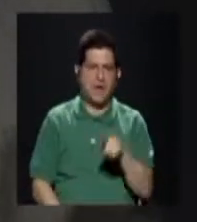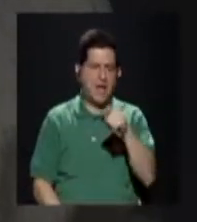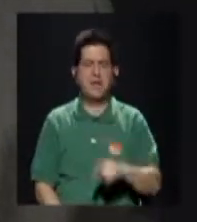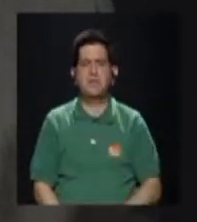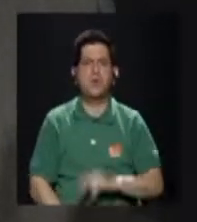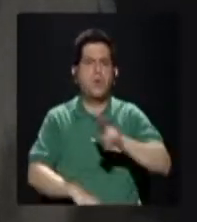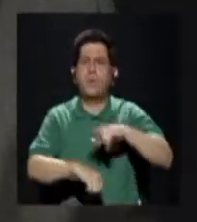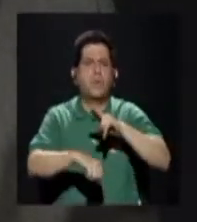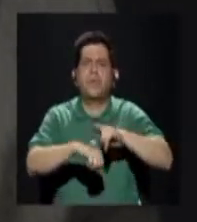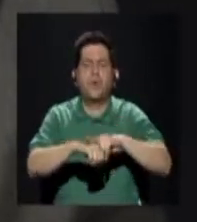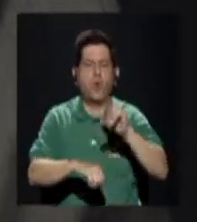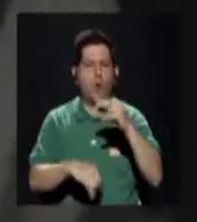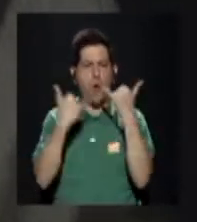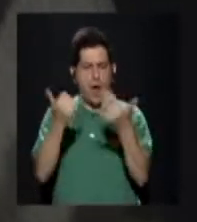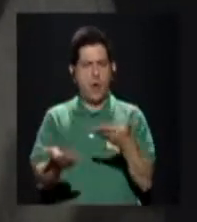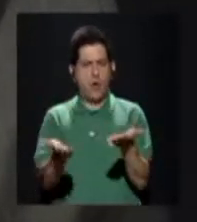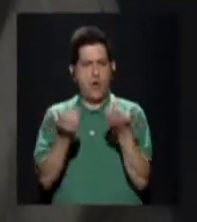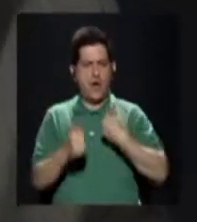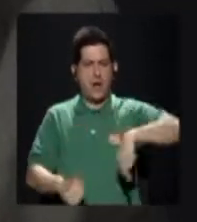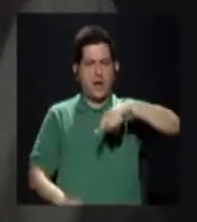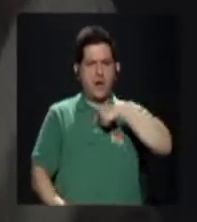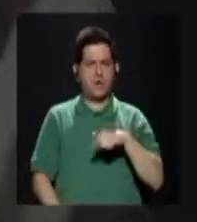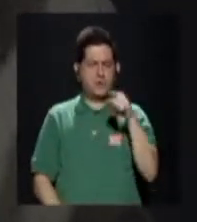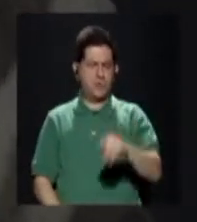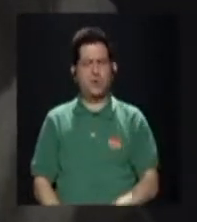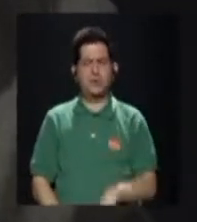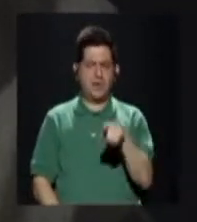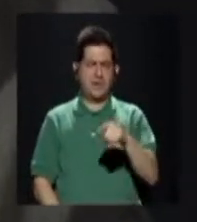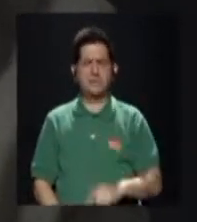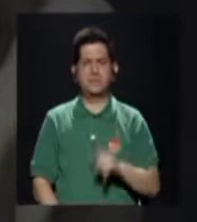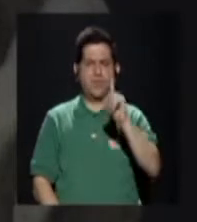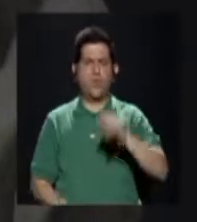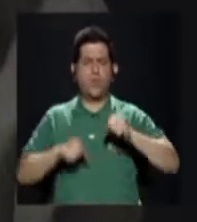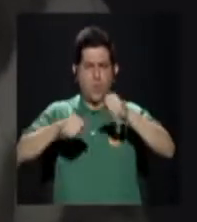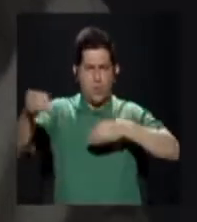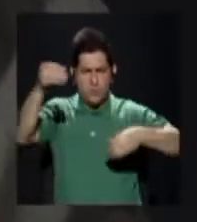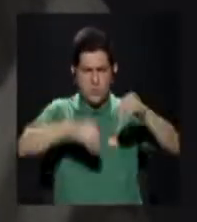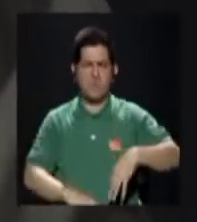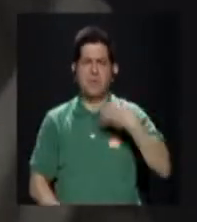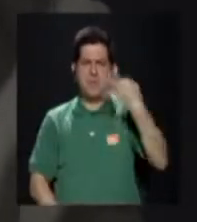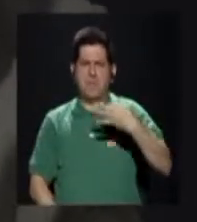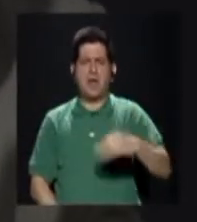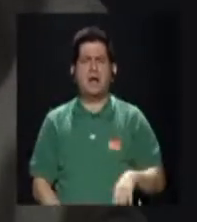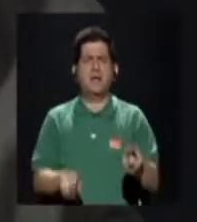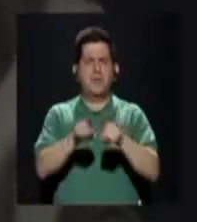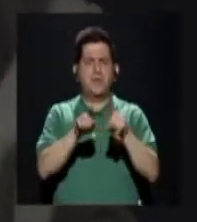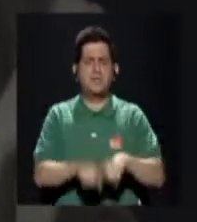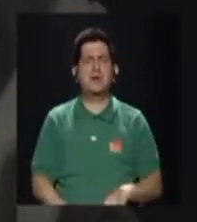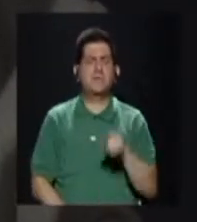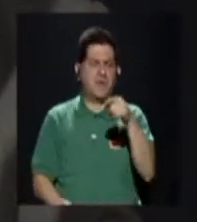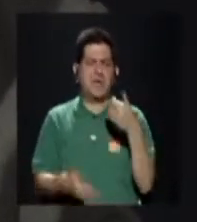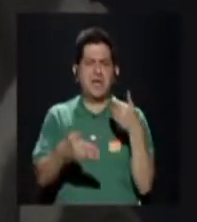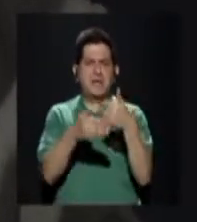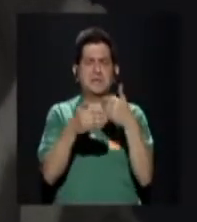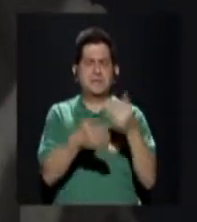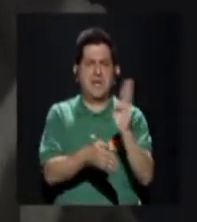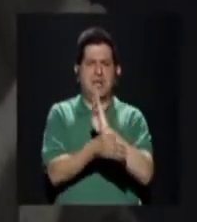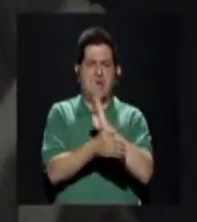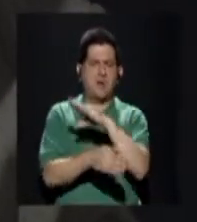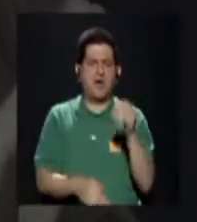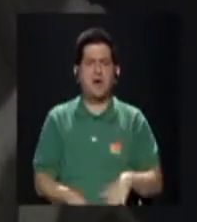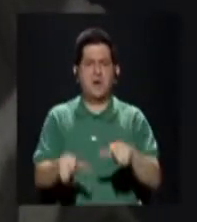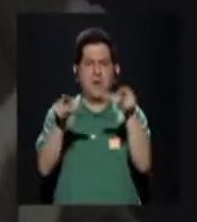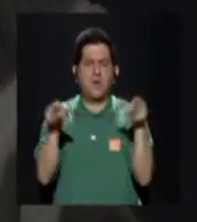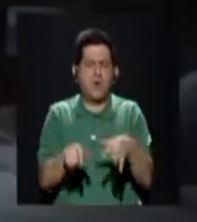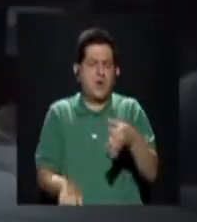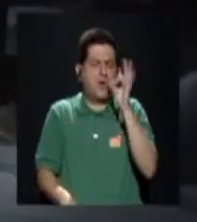ahora queremos un supermercado con losas de cerámica bien finas, ¿verdad? Y ojalá la cafetería y los bancos a la par para que uno haga sus transacciones y se